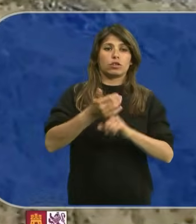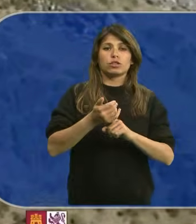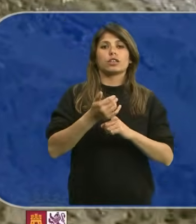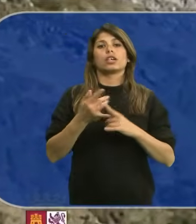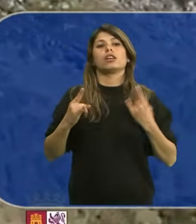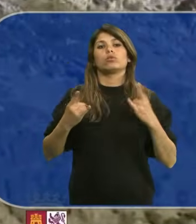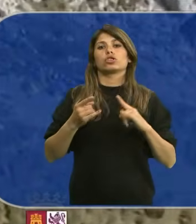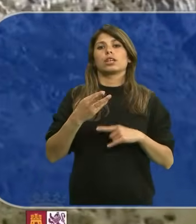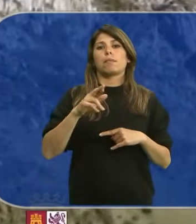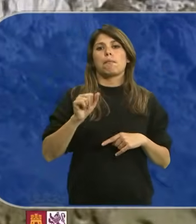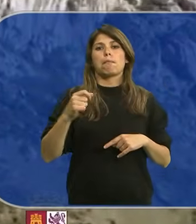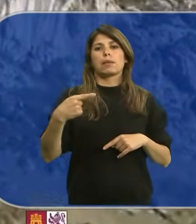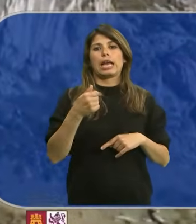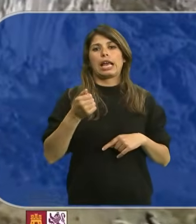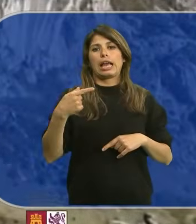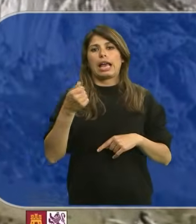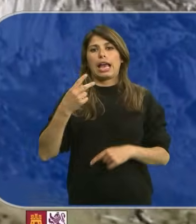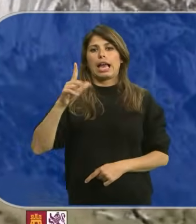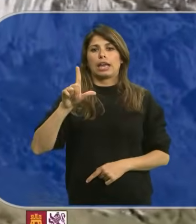de Brañagallones.